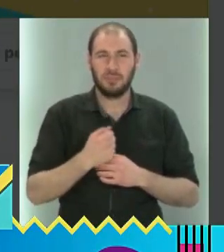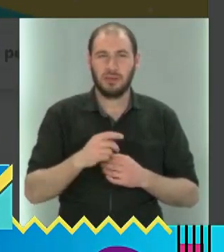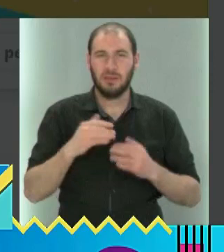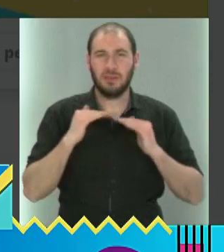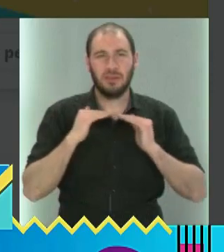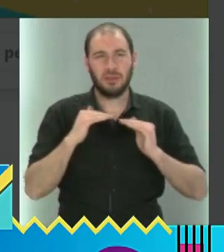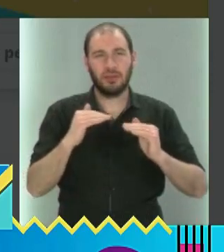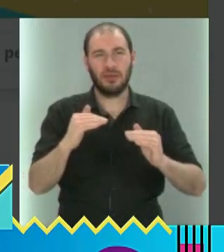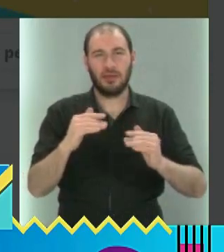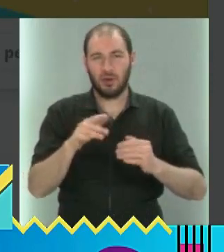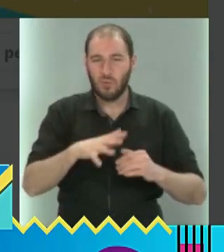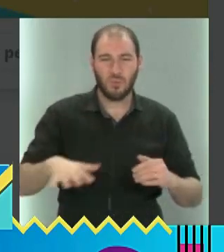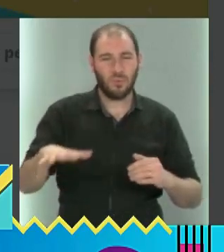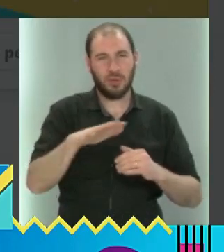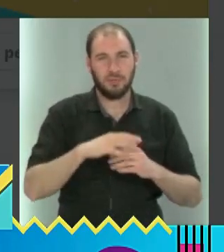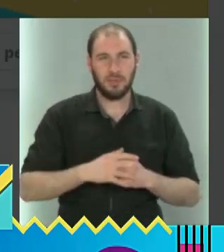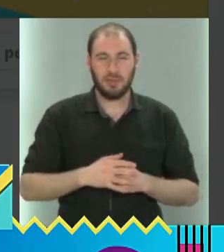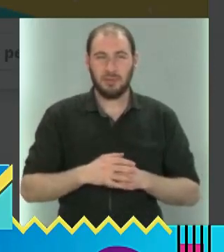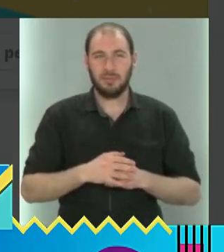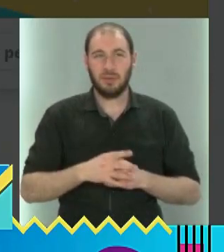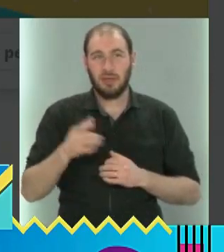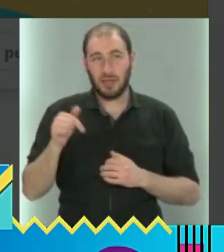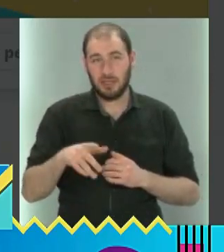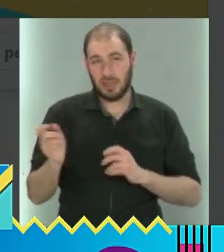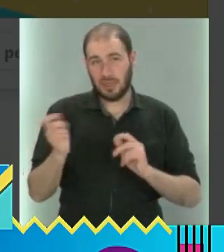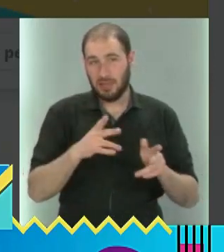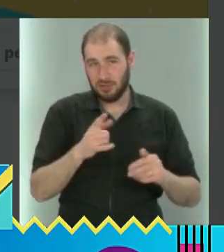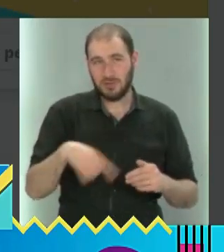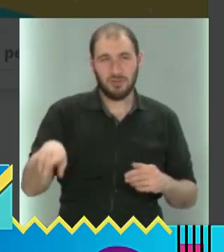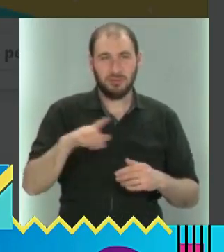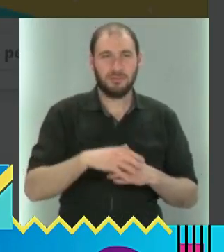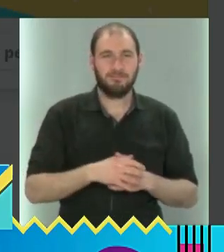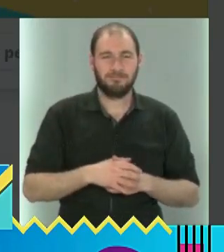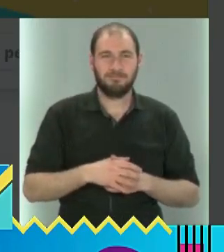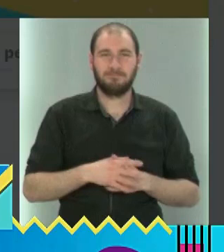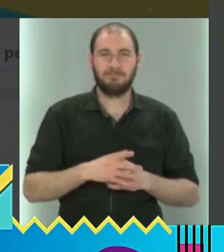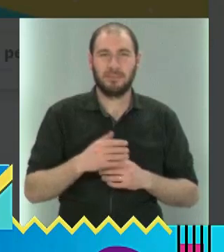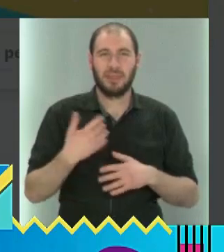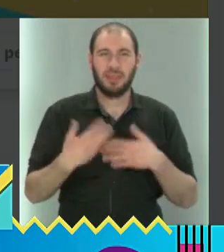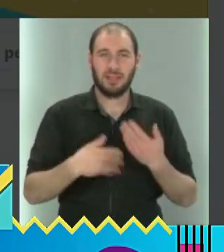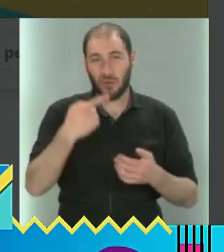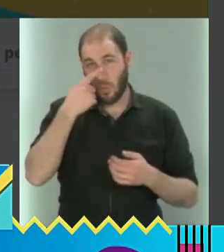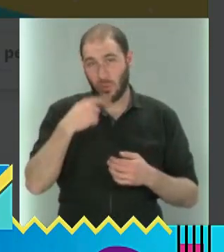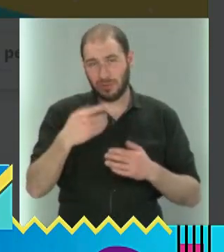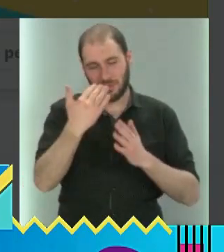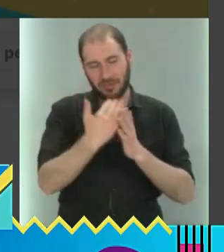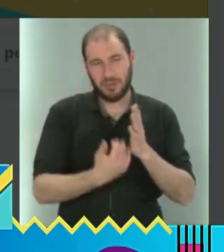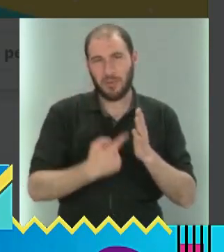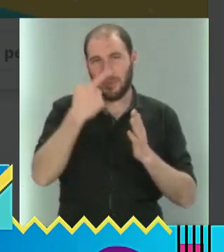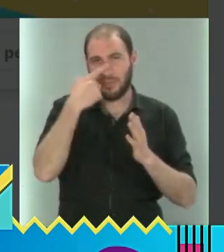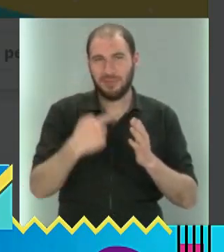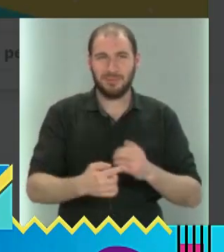armonía con el entorno. Que básicamente es lo que han dicho. Sí, bien, entonces el desarrollo... Me tocó el último lugar.